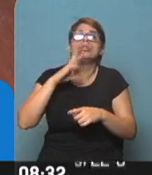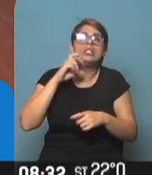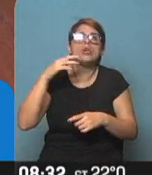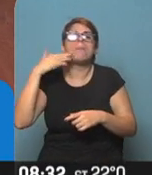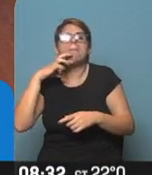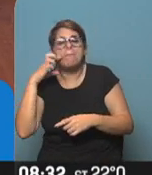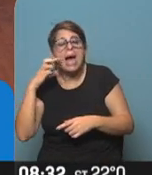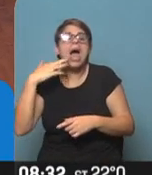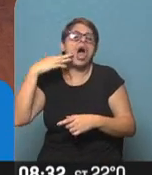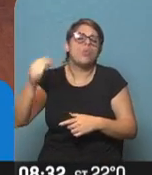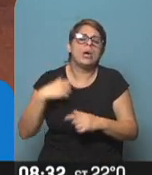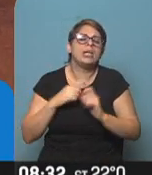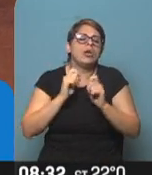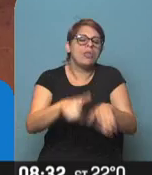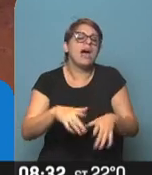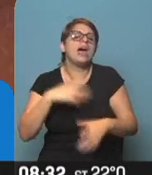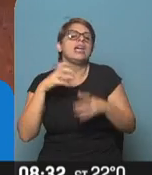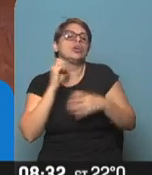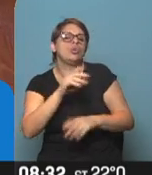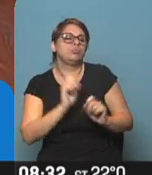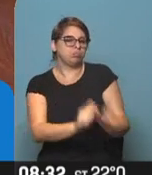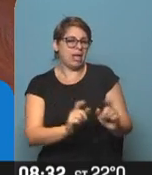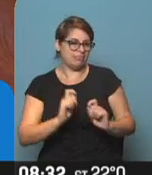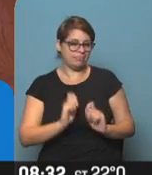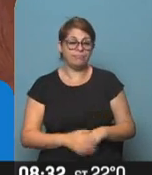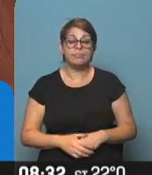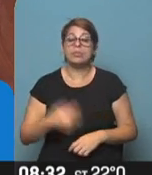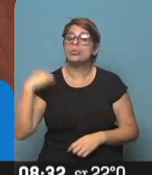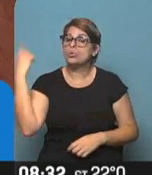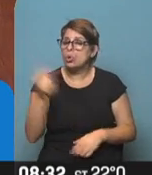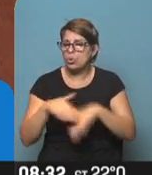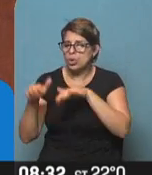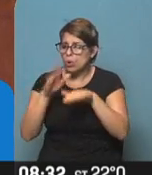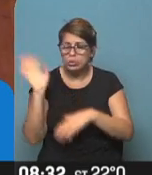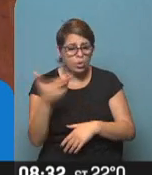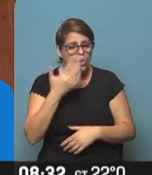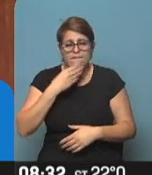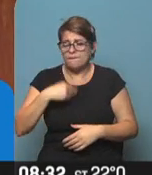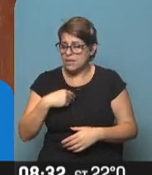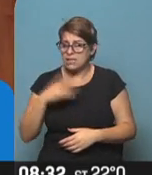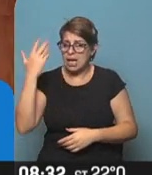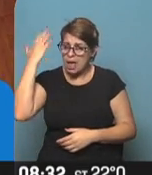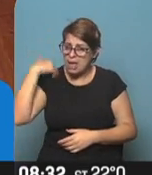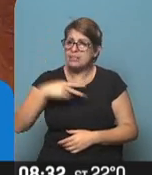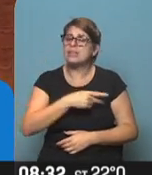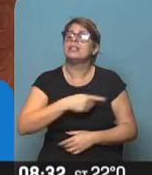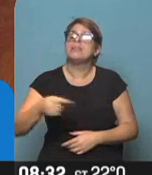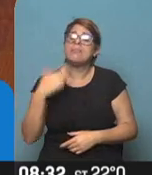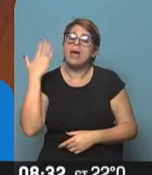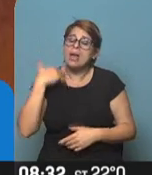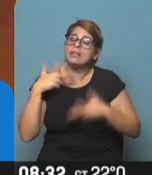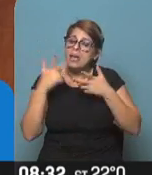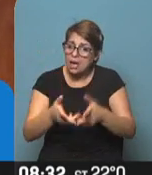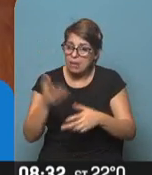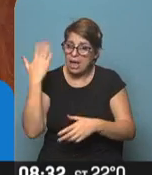abuelo lo hizo un equipo y esto es de todos todos somos hinchas nosotros venimos diciendo hace un par de semanas por eso hicimos